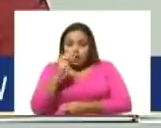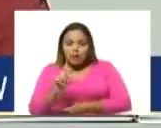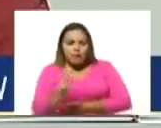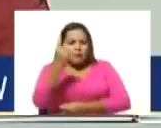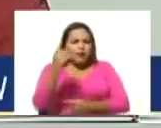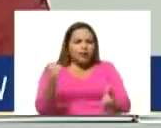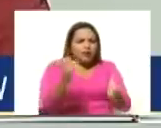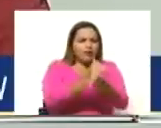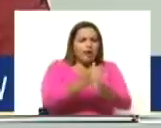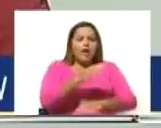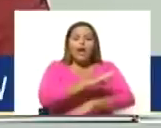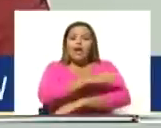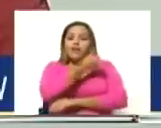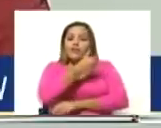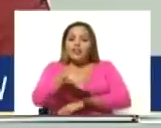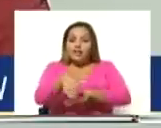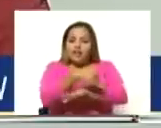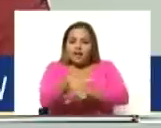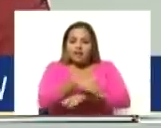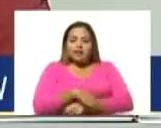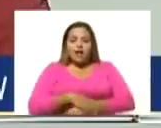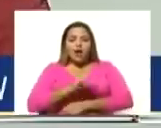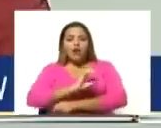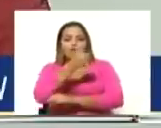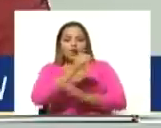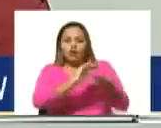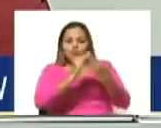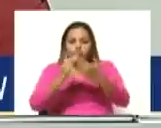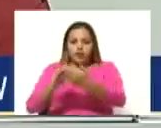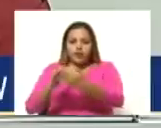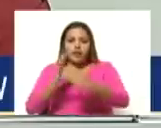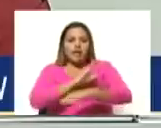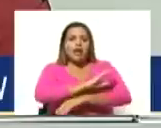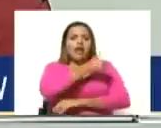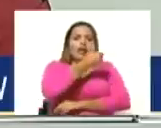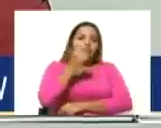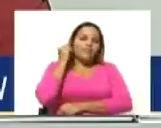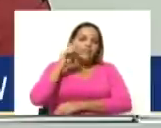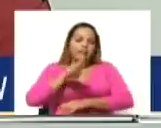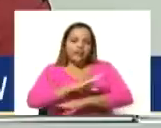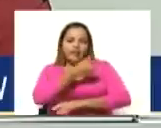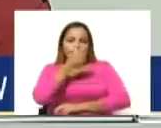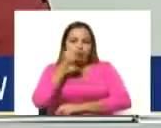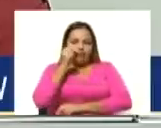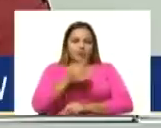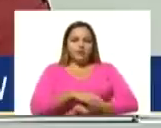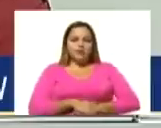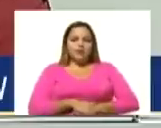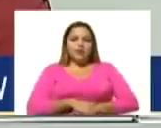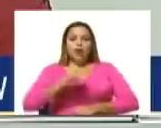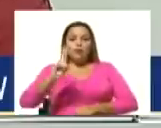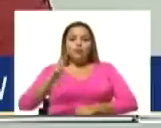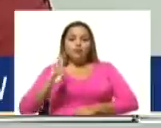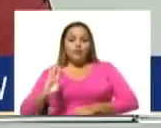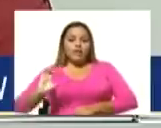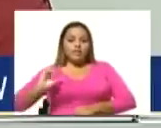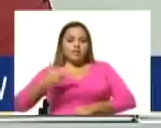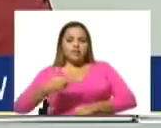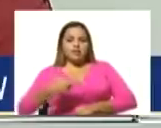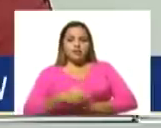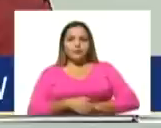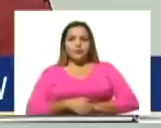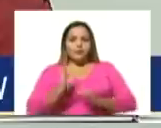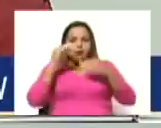consiguen, a los jefes de calle, a los jefes de comunidad, a los jefes y jefas de VCH desplegados.